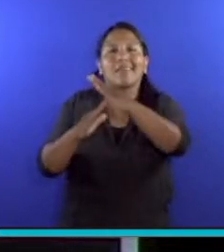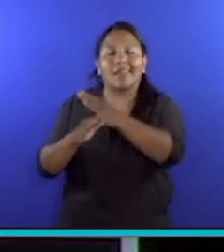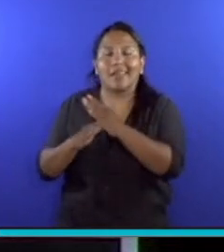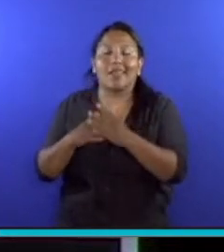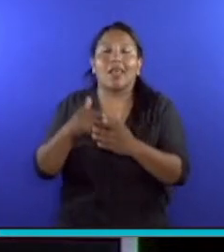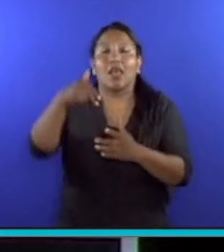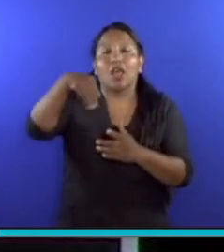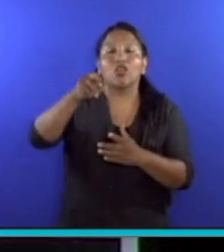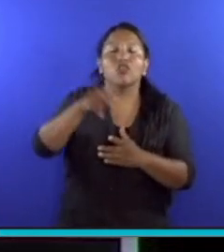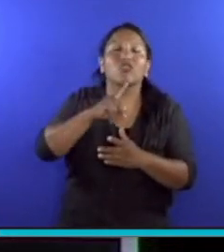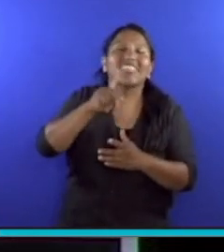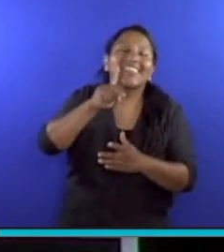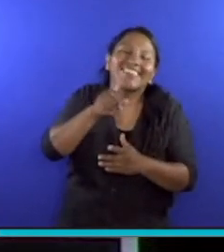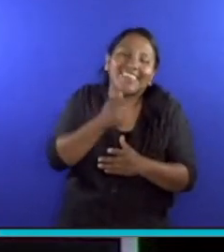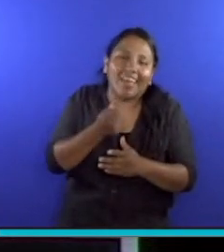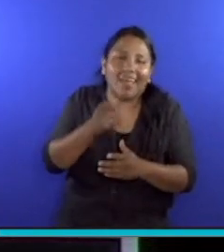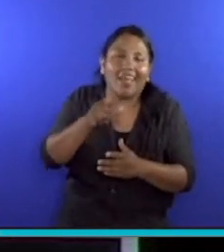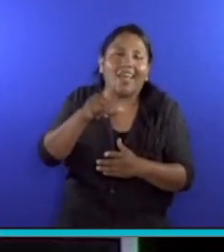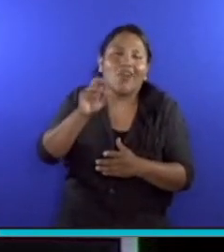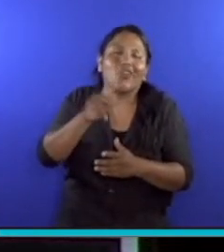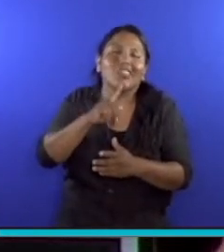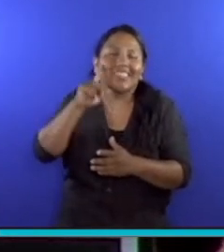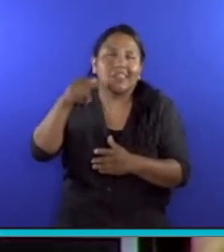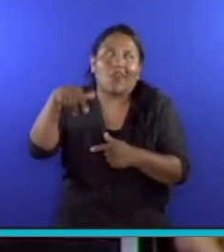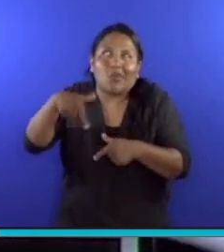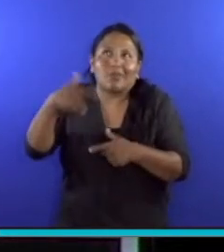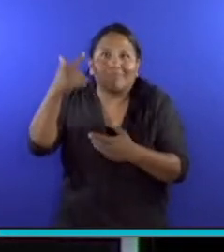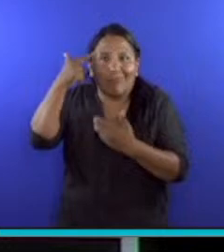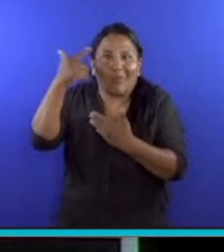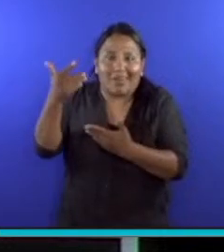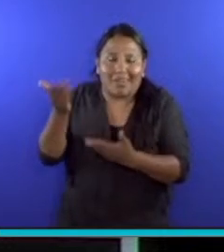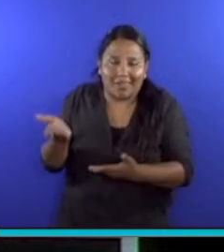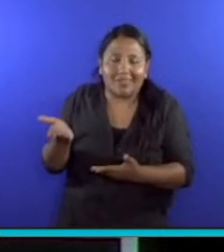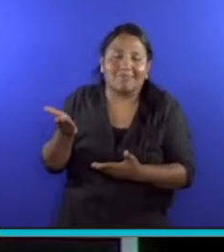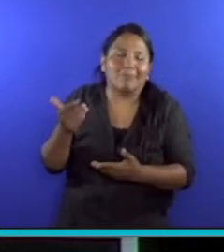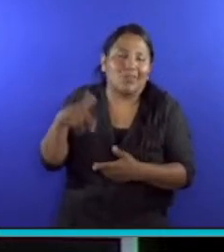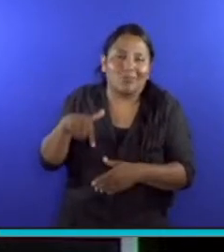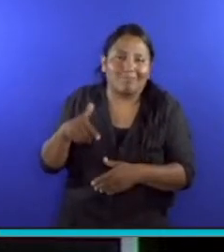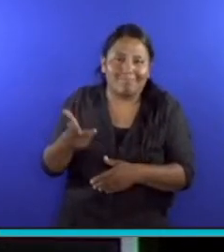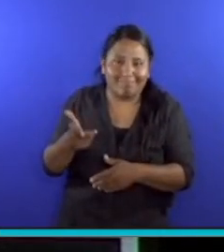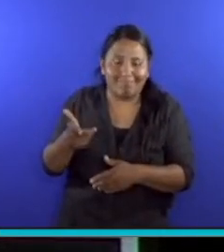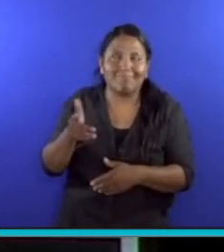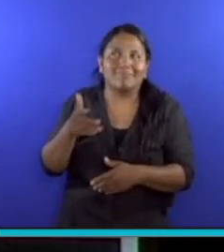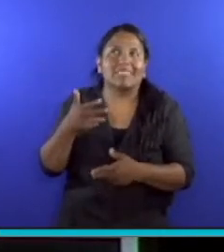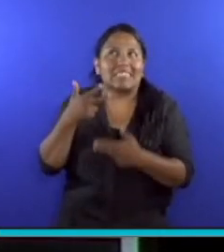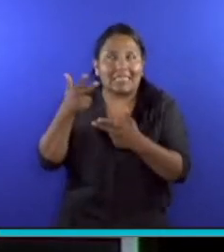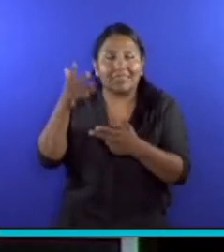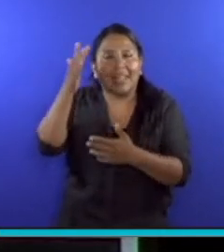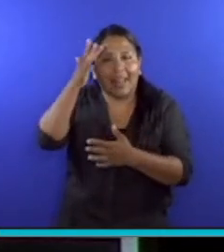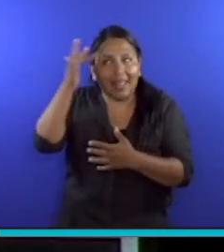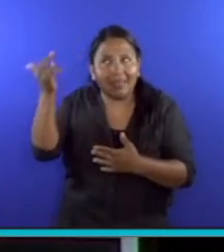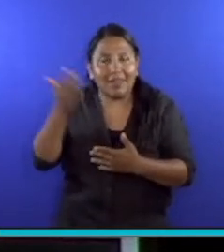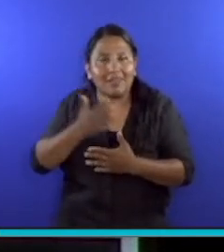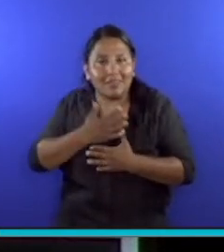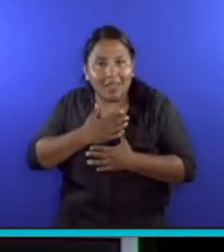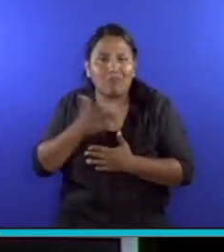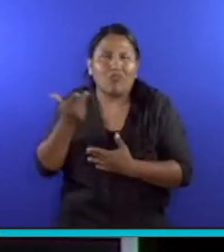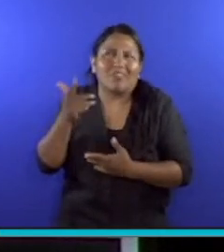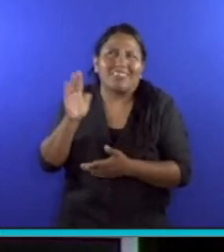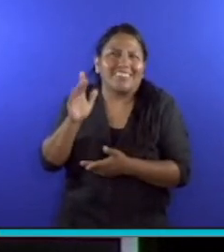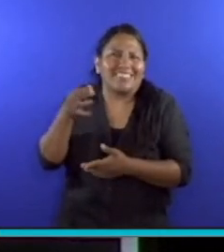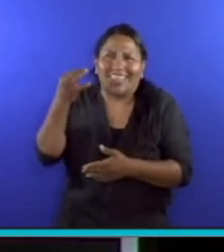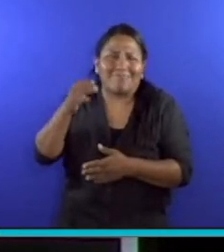hoy también merece un homenaje y decir que la extrañamos mucho. Ella estaría cada